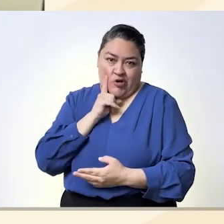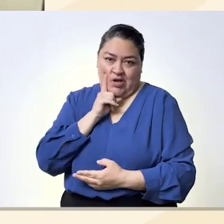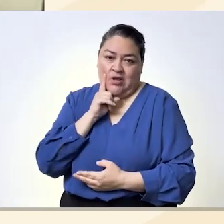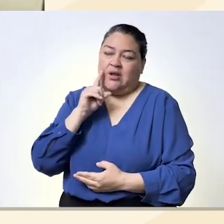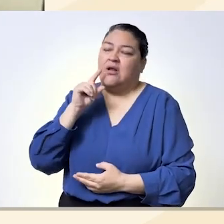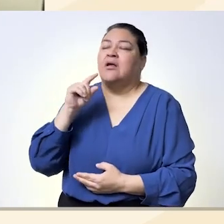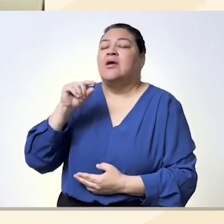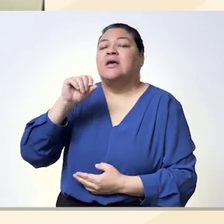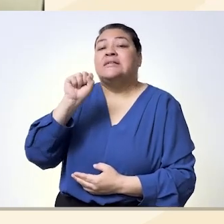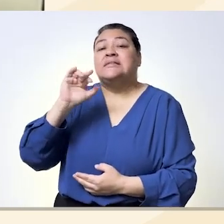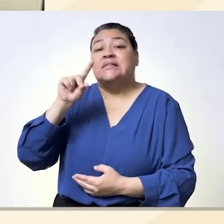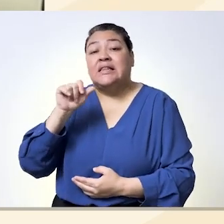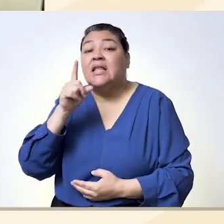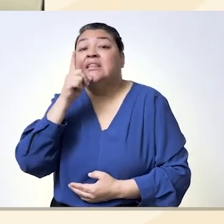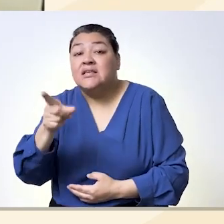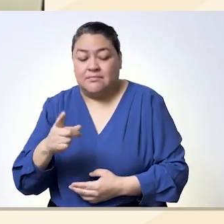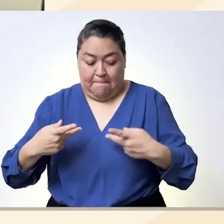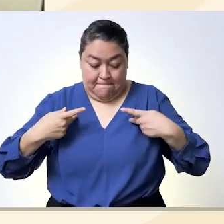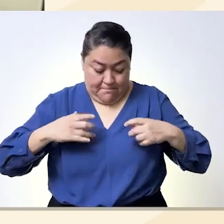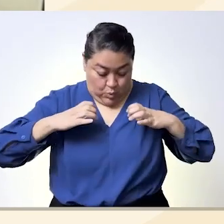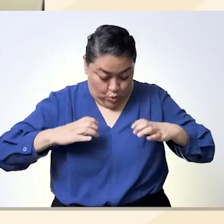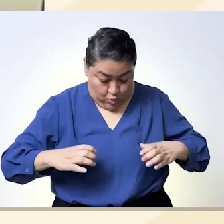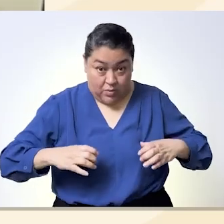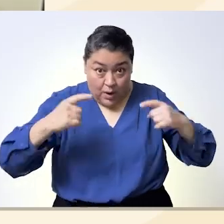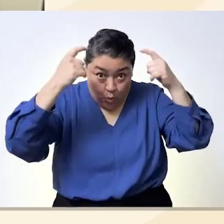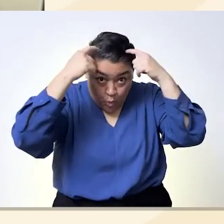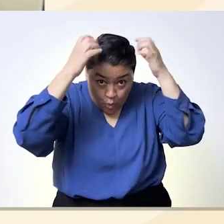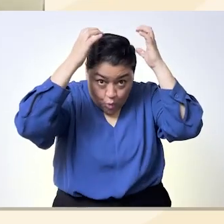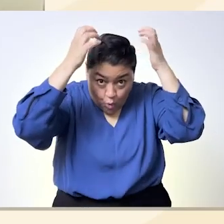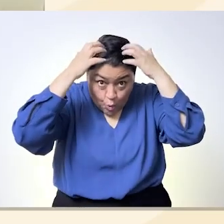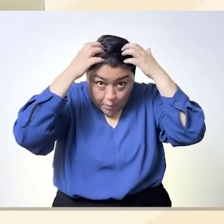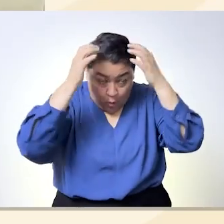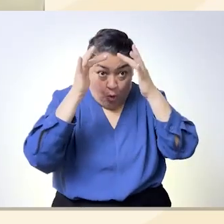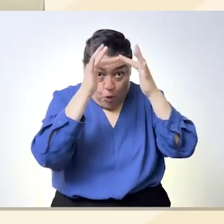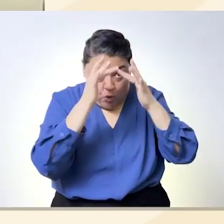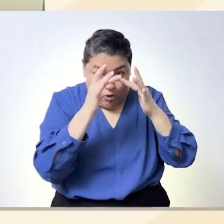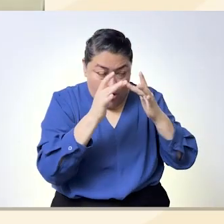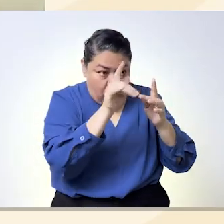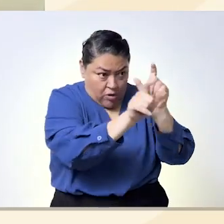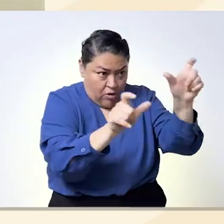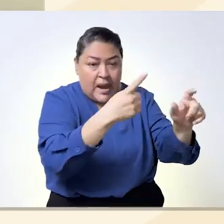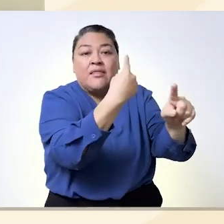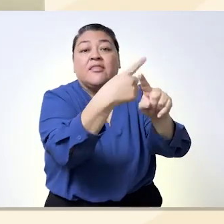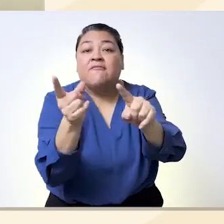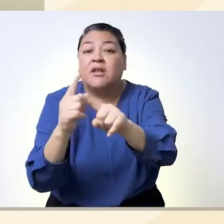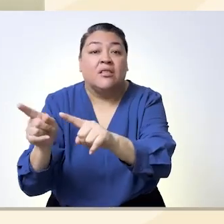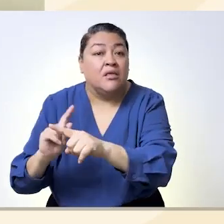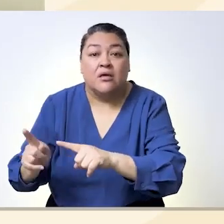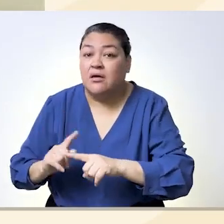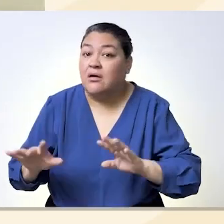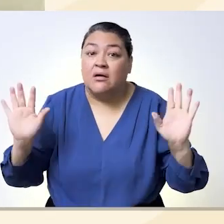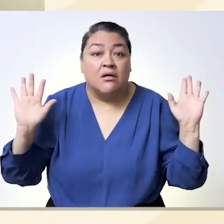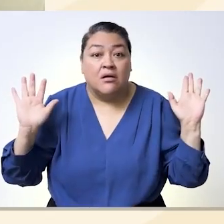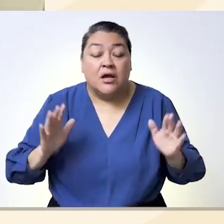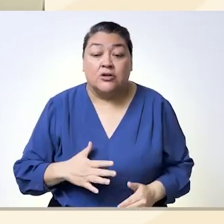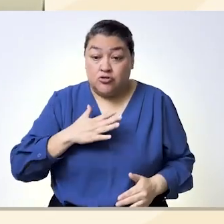socióloga Judy Singer, que habla del hecho biológico de que existe diversidad neurológica en todos los cerebros, en todos los cuerpos de todas